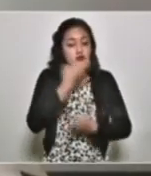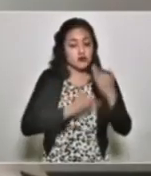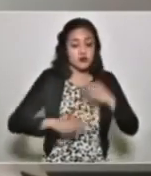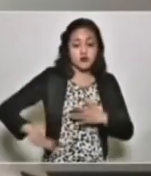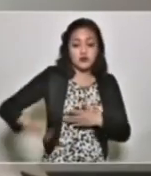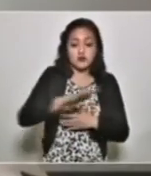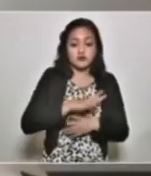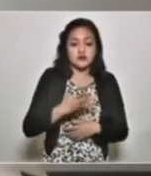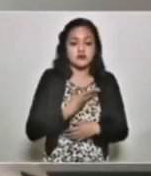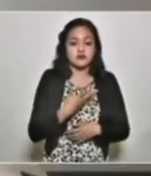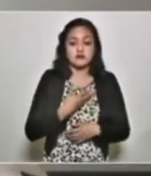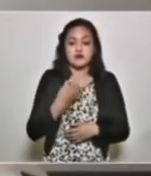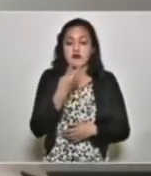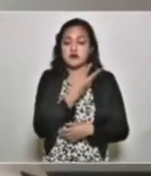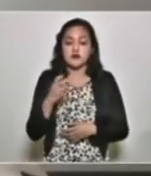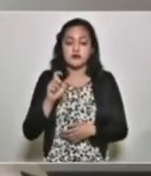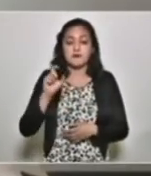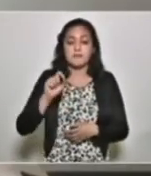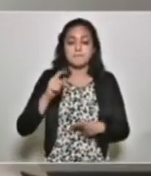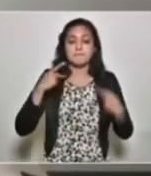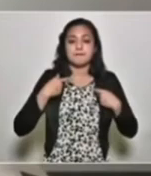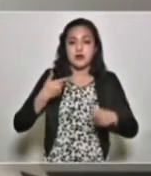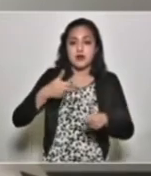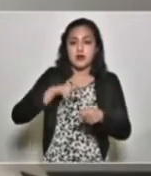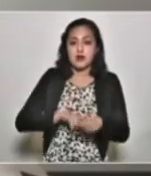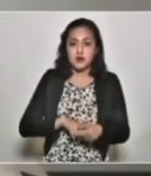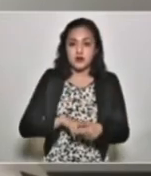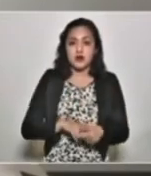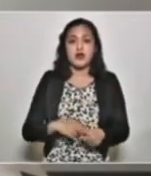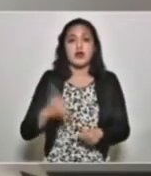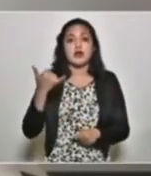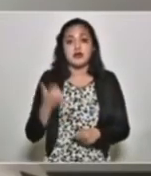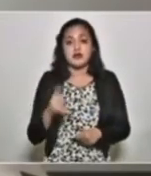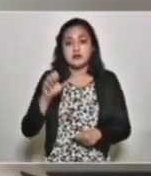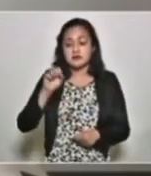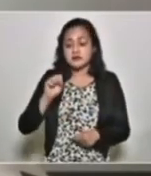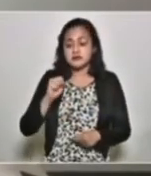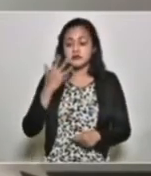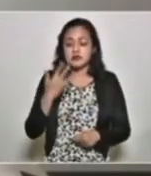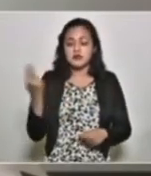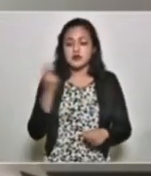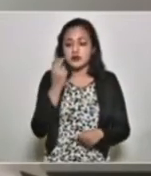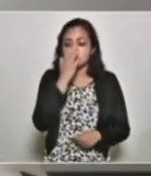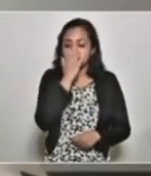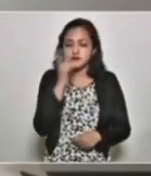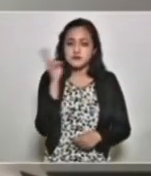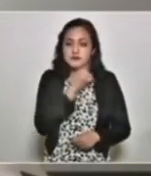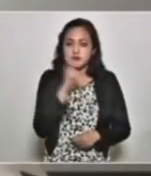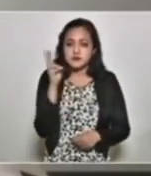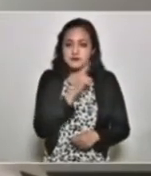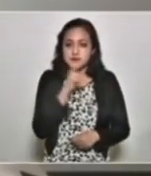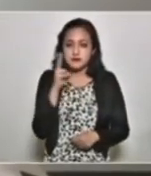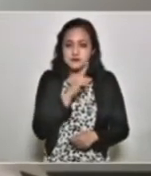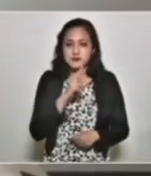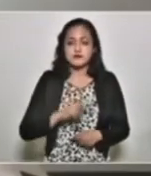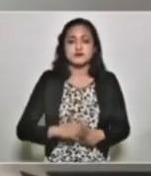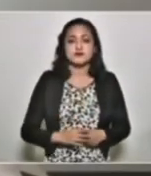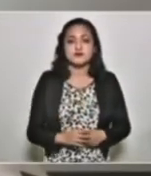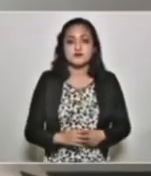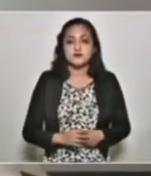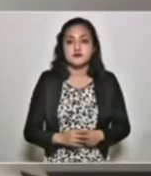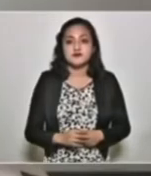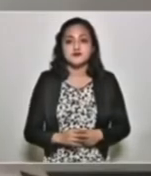el sector tenemos 320 pacientes hospitalizados y 65 de ellos requieren de ventilación